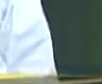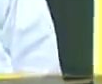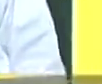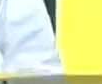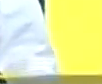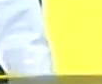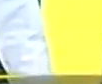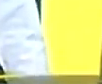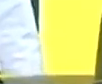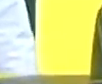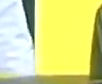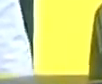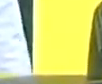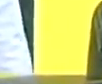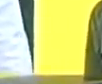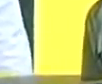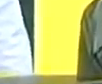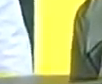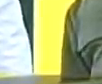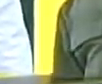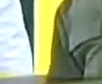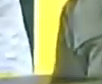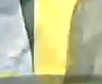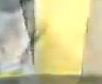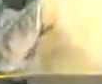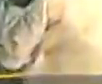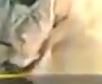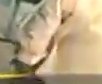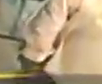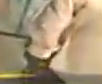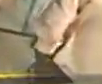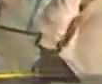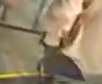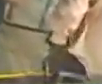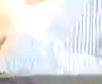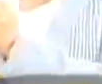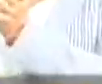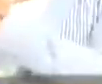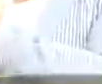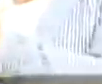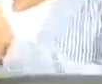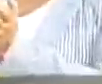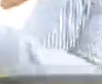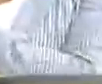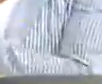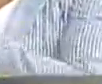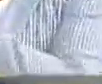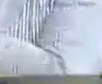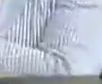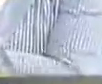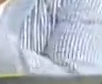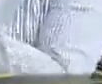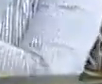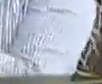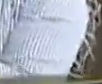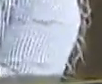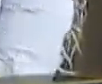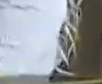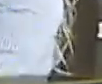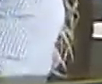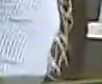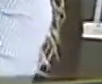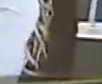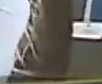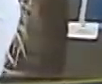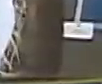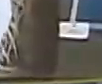de la Asamblea Nacional Soberana, además por mandato constitucional del pueblo, en el año 2021 se